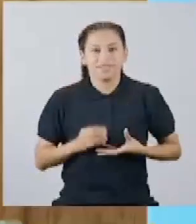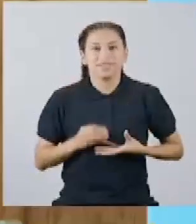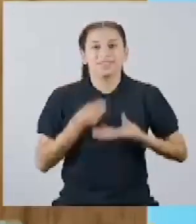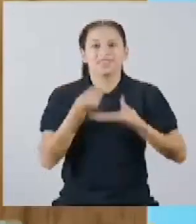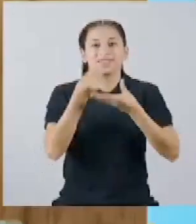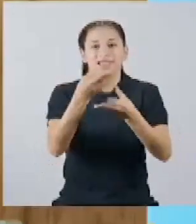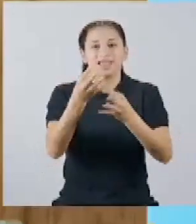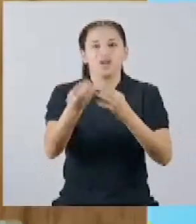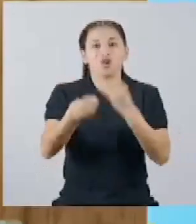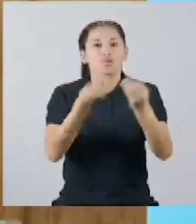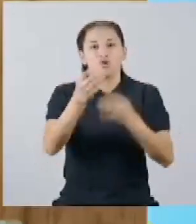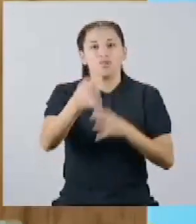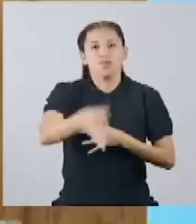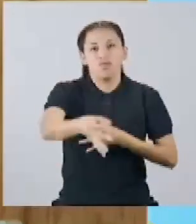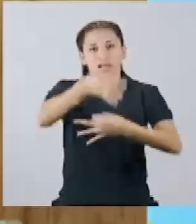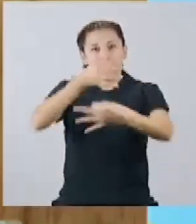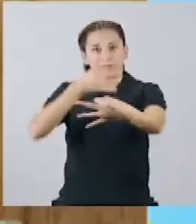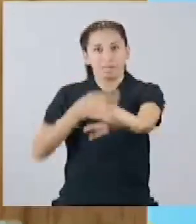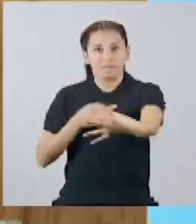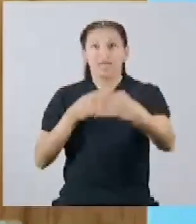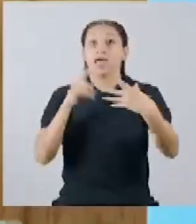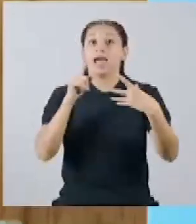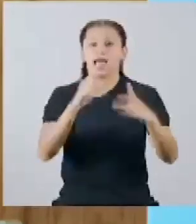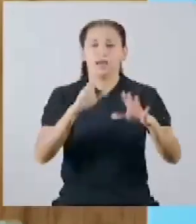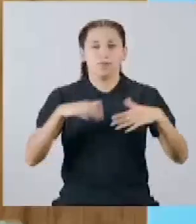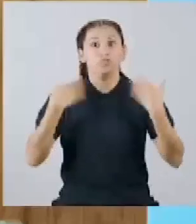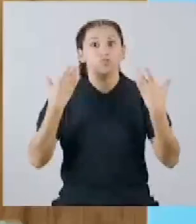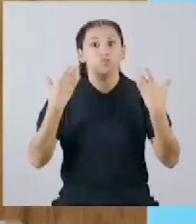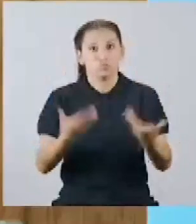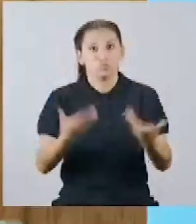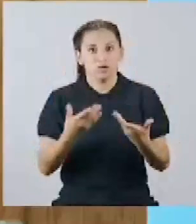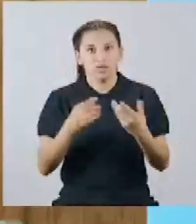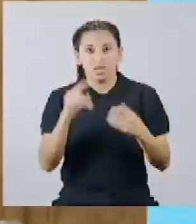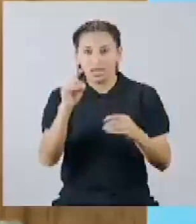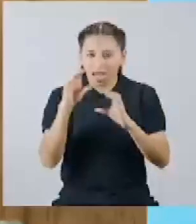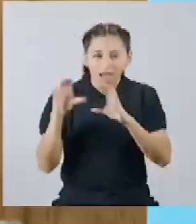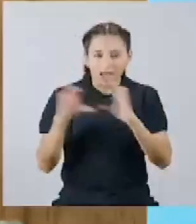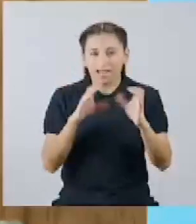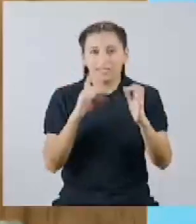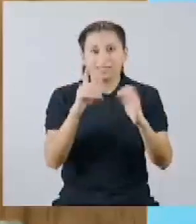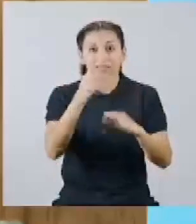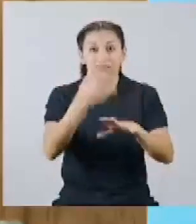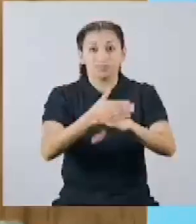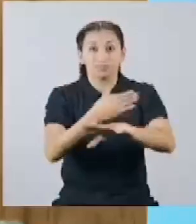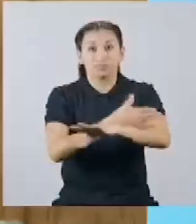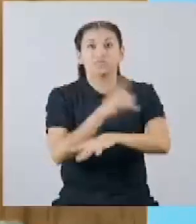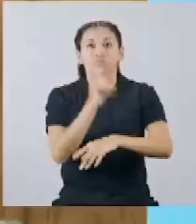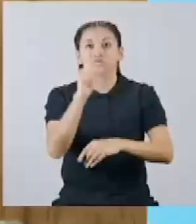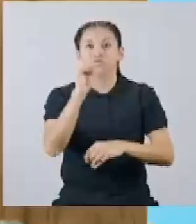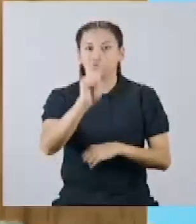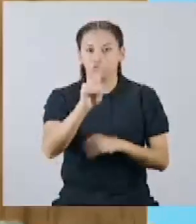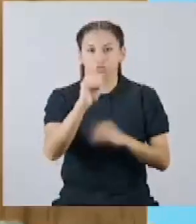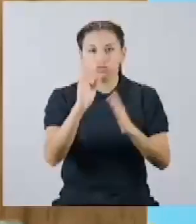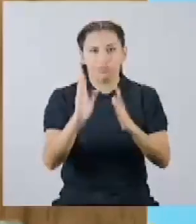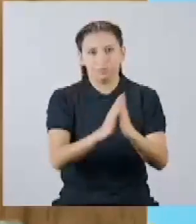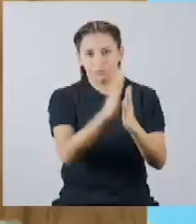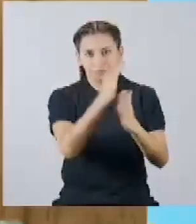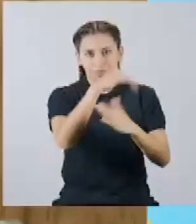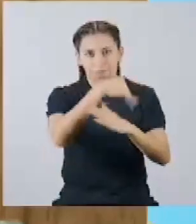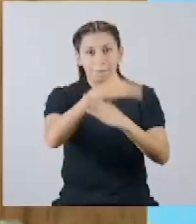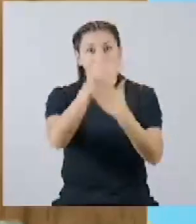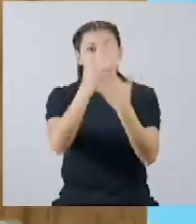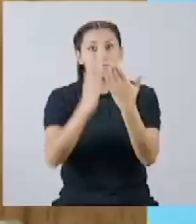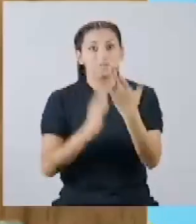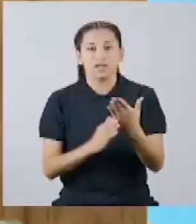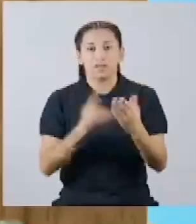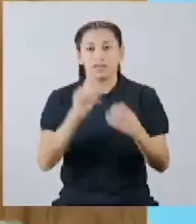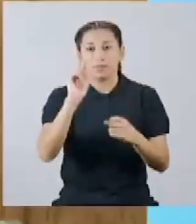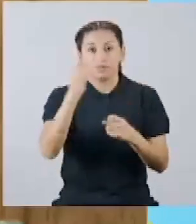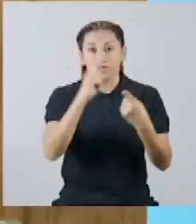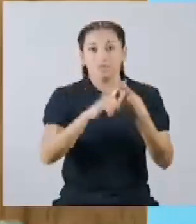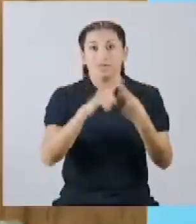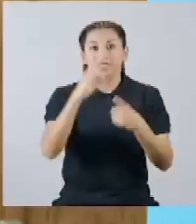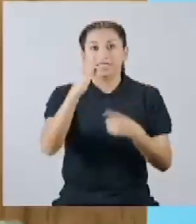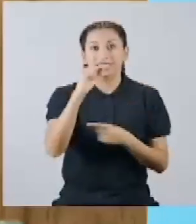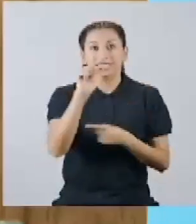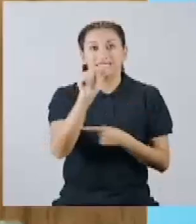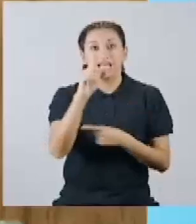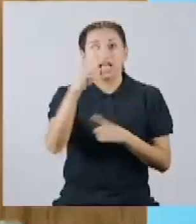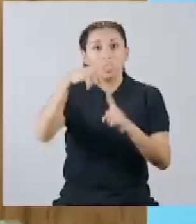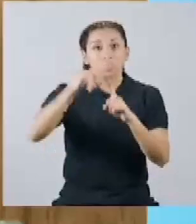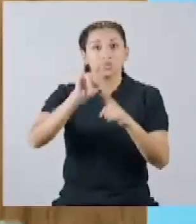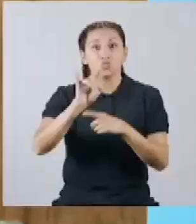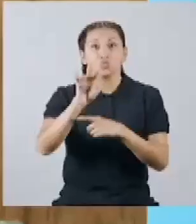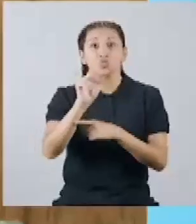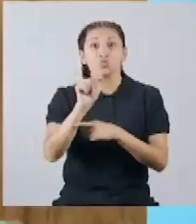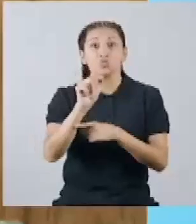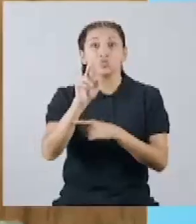empatía. Como tal, podemos desarrollar esta técnica en dos partes. La primera parte, llamada saturar, se refiere